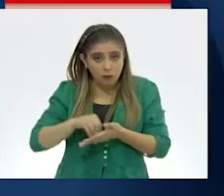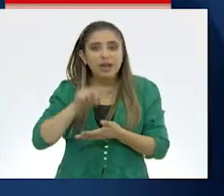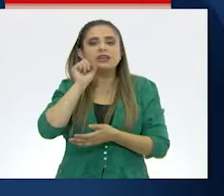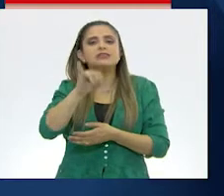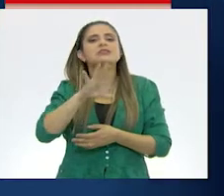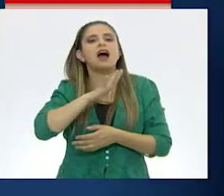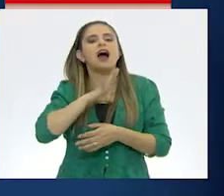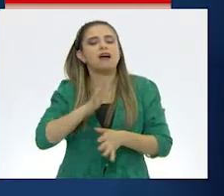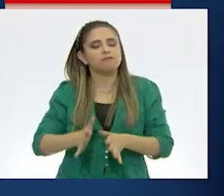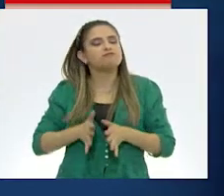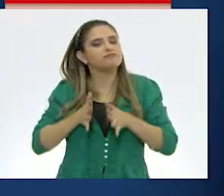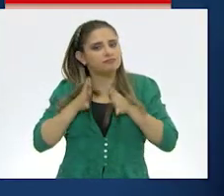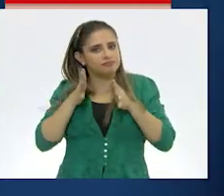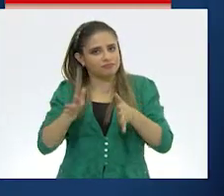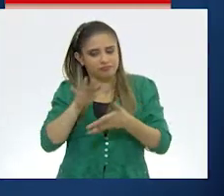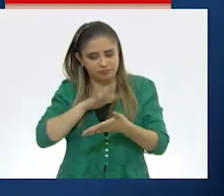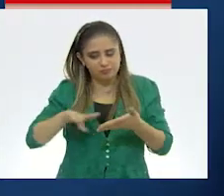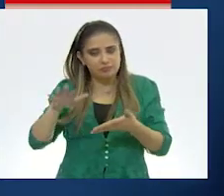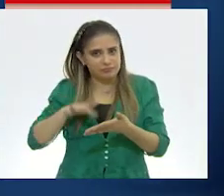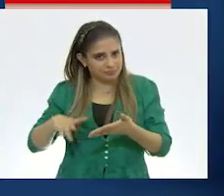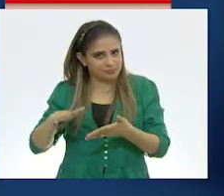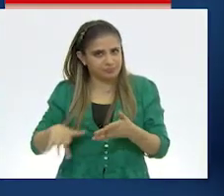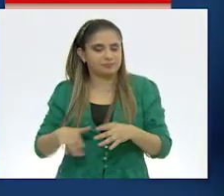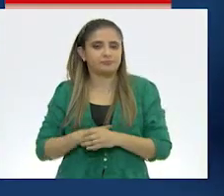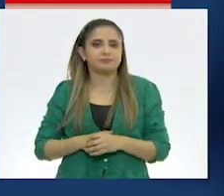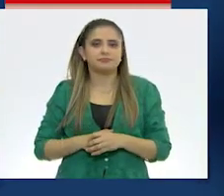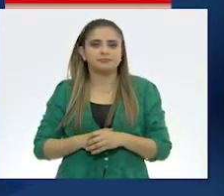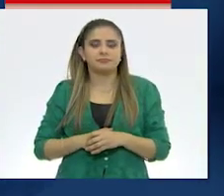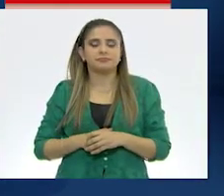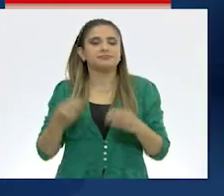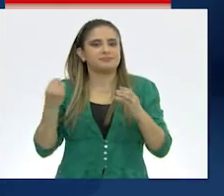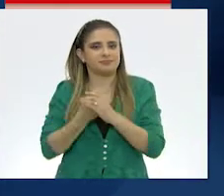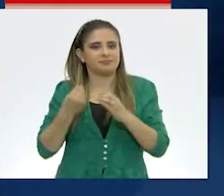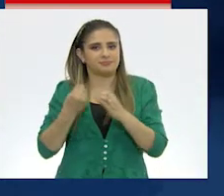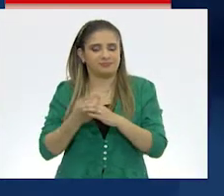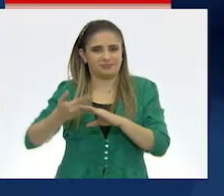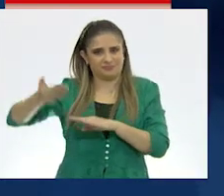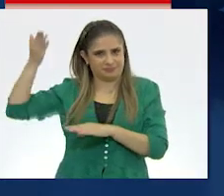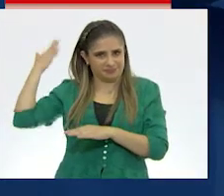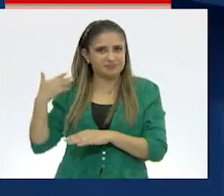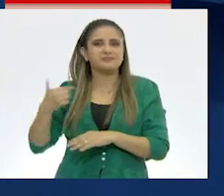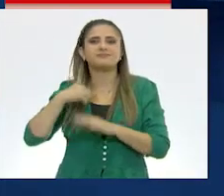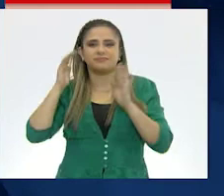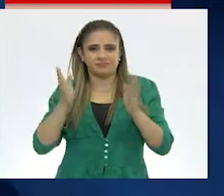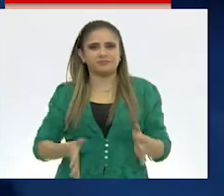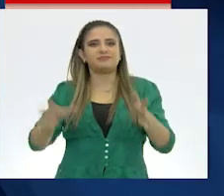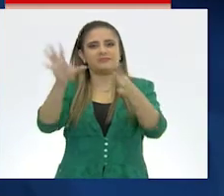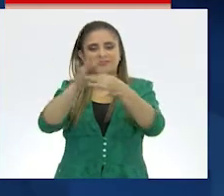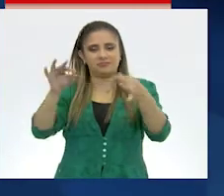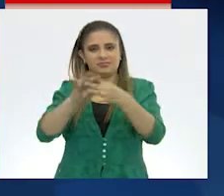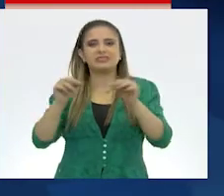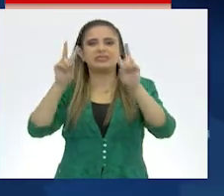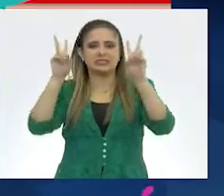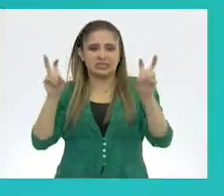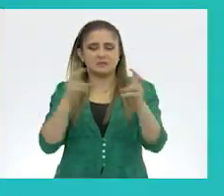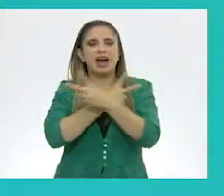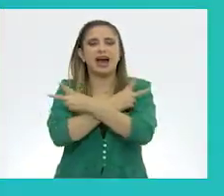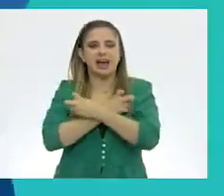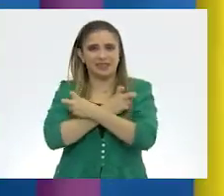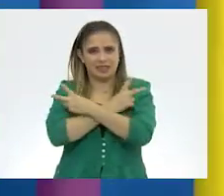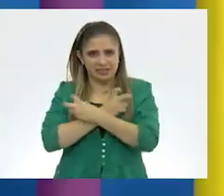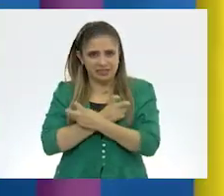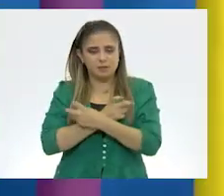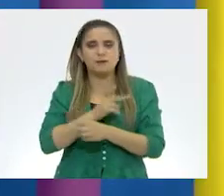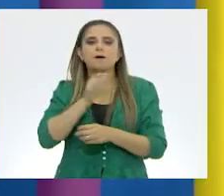espeso y oscuro bosque. En sesiones anteriores ya habíamos abordado el tema de los adjetivos y de las